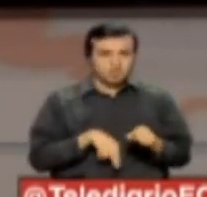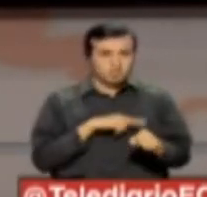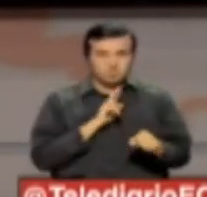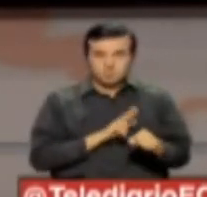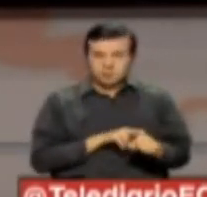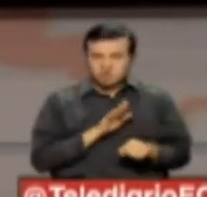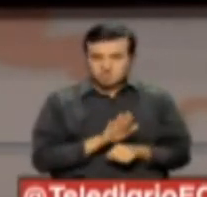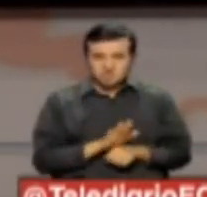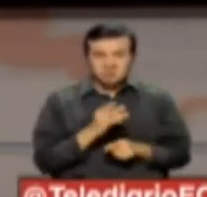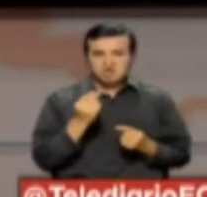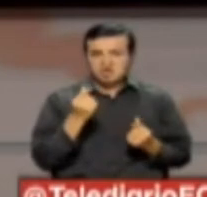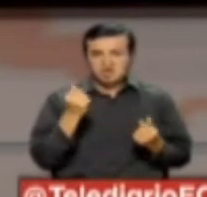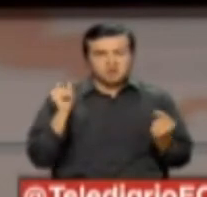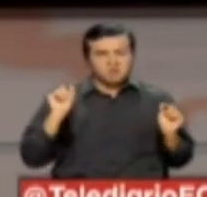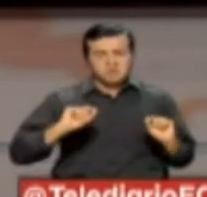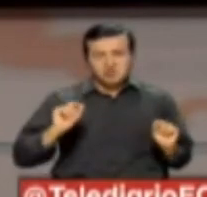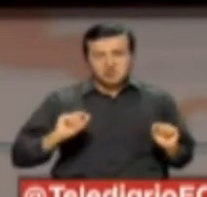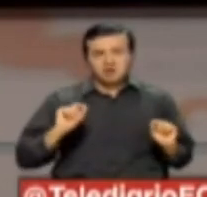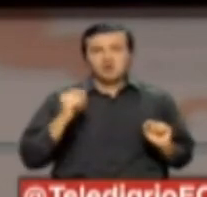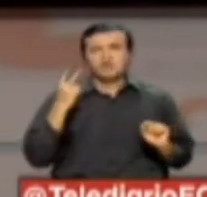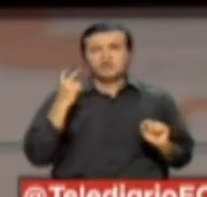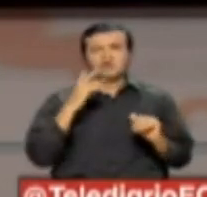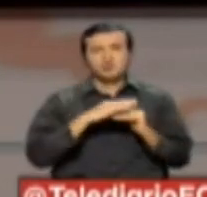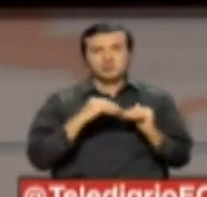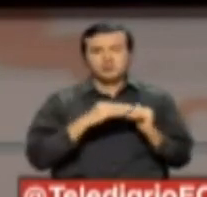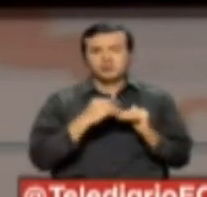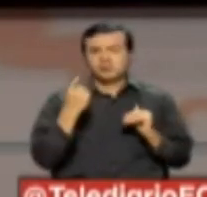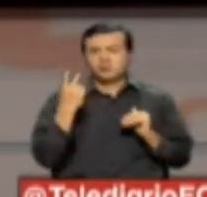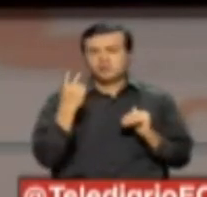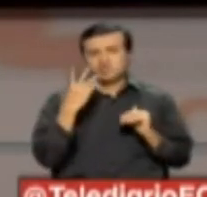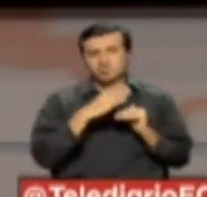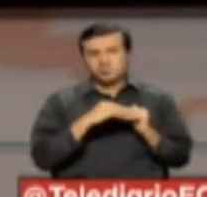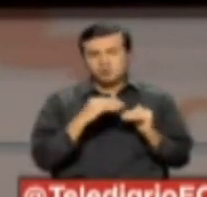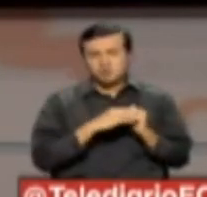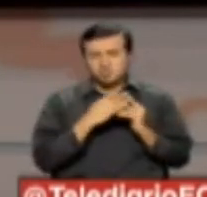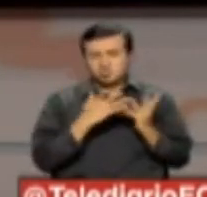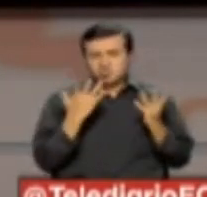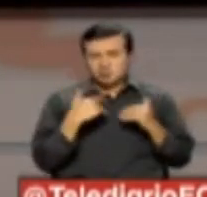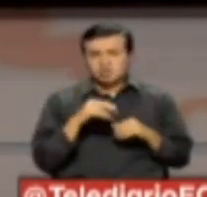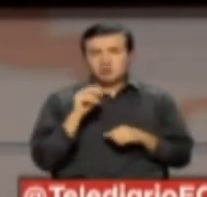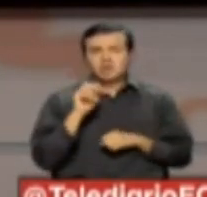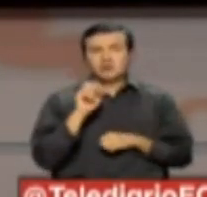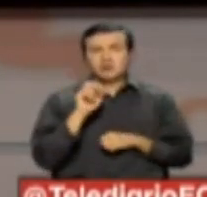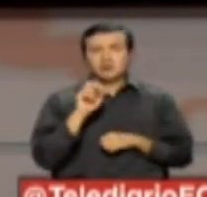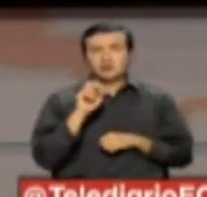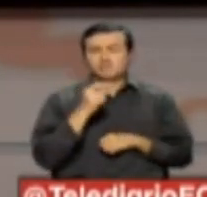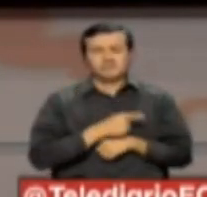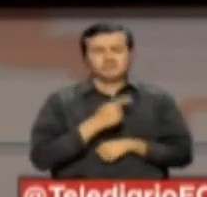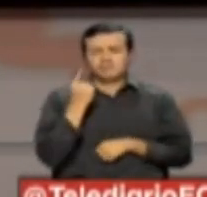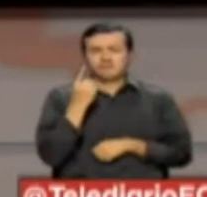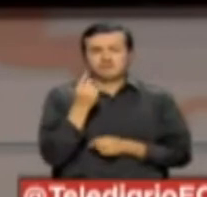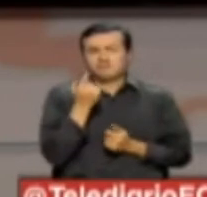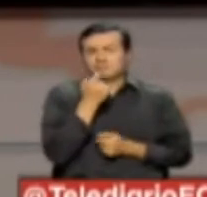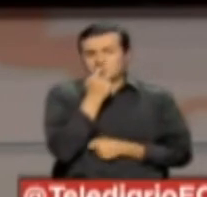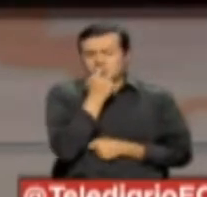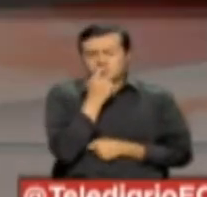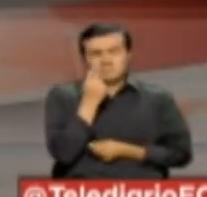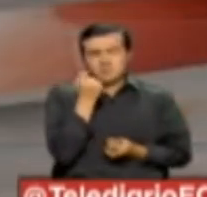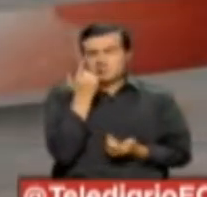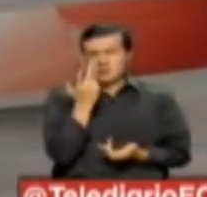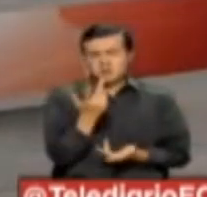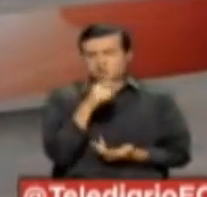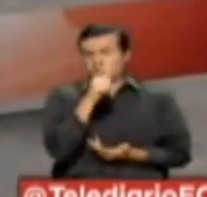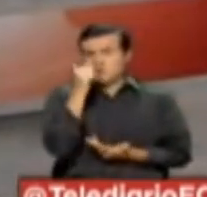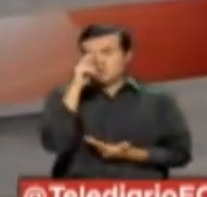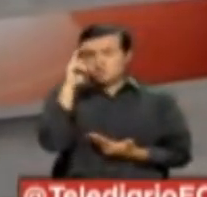muy bajo el costo apenas 12 dólares por ejemplo registrar una obra literaria y toma 24 horas eso es muy muy rápido existen